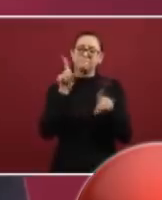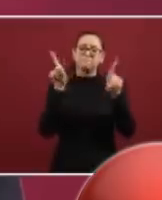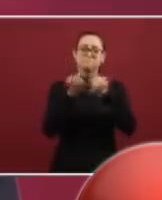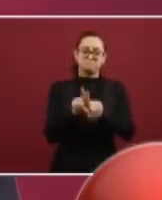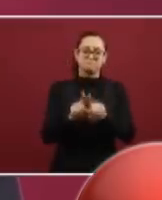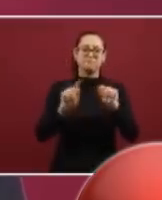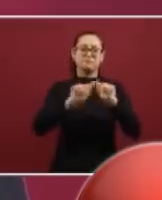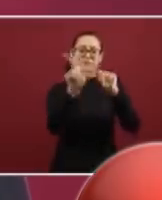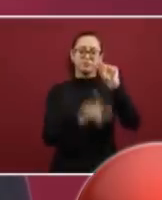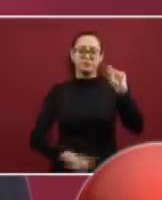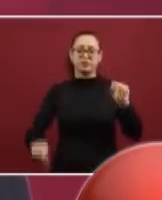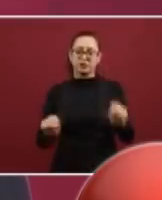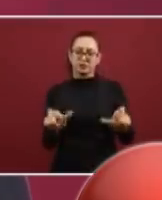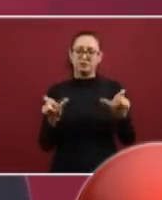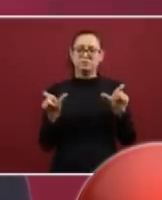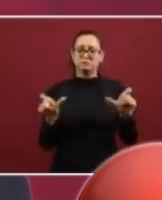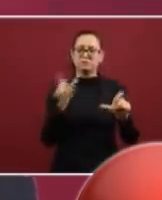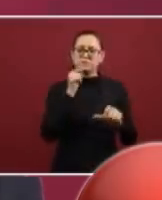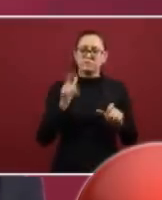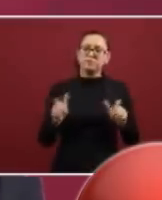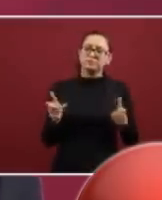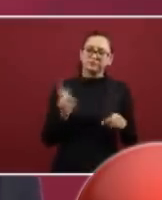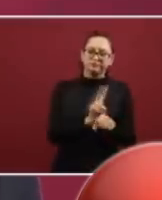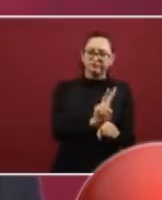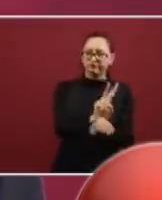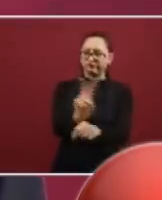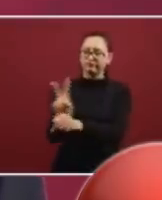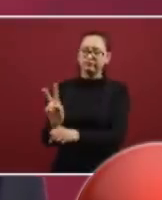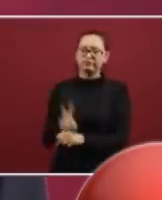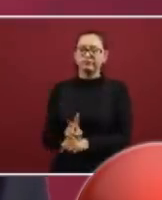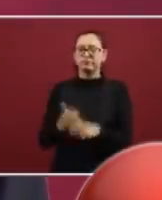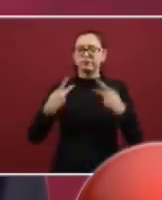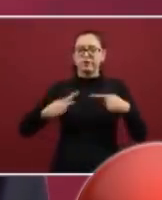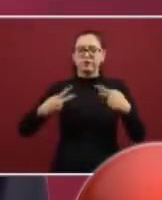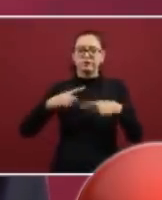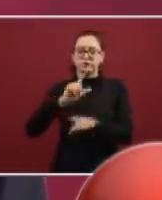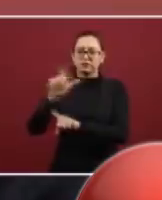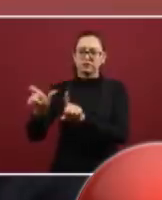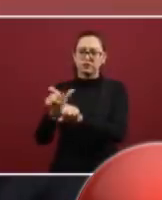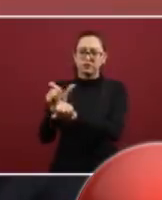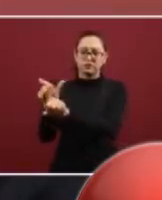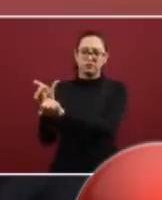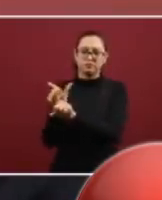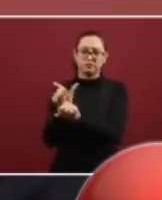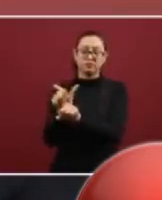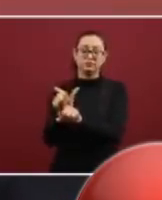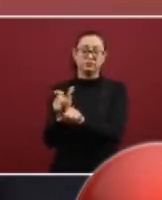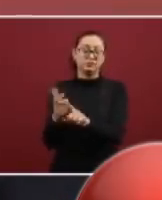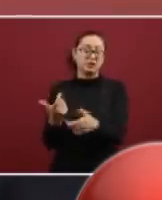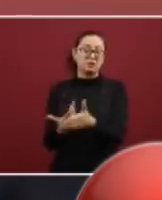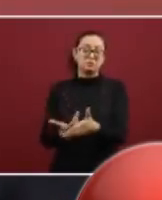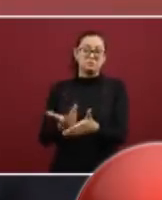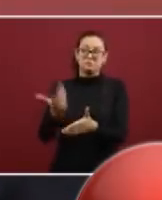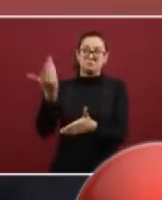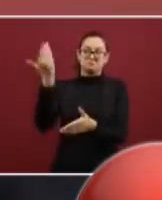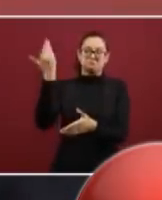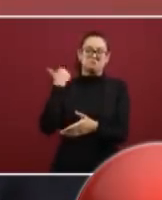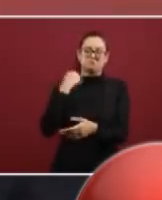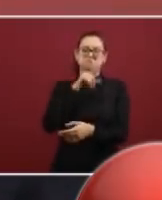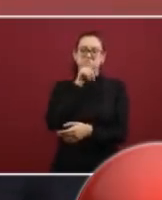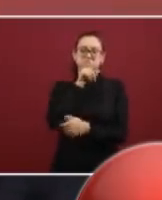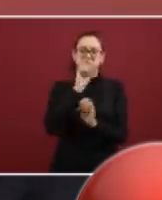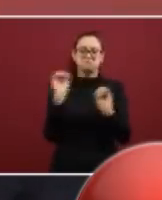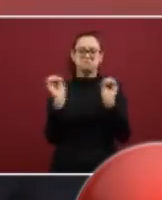Guardia Nacional, que como hemos hablado, no existía